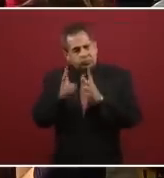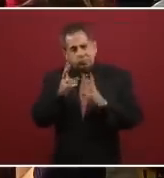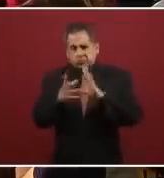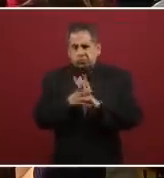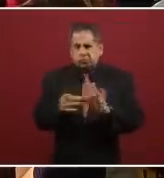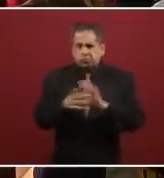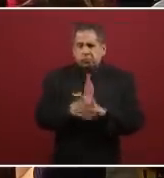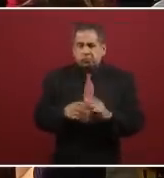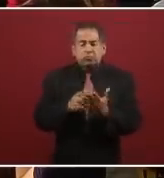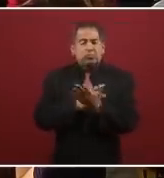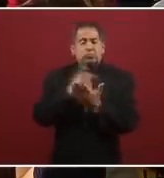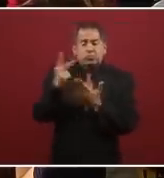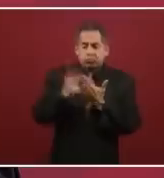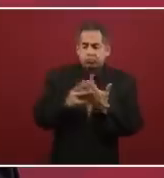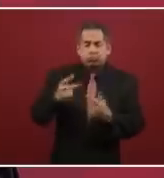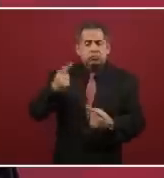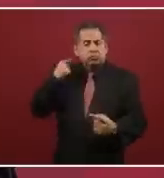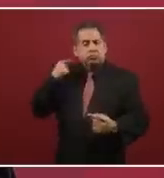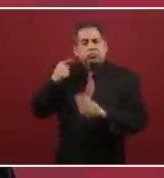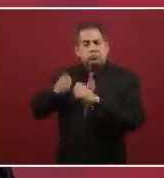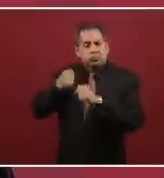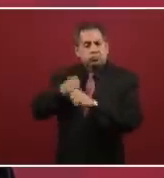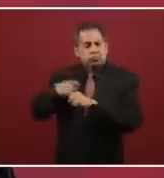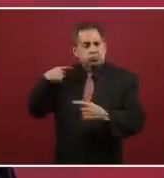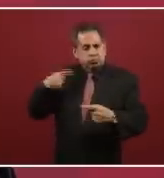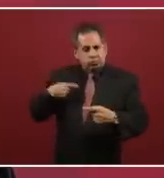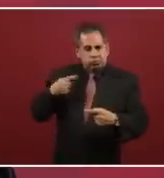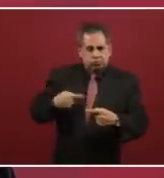un programa que llevaba ya mucho tiempo manejado